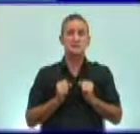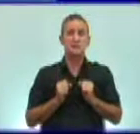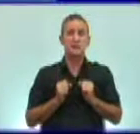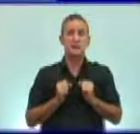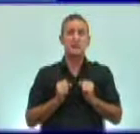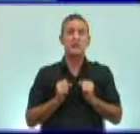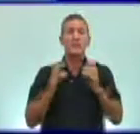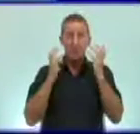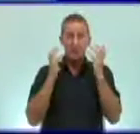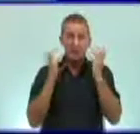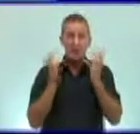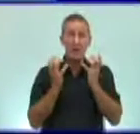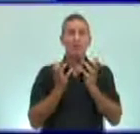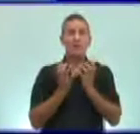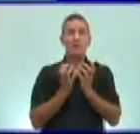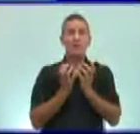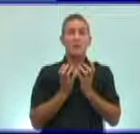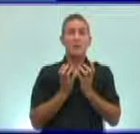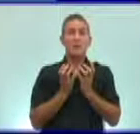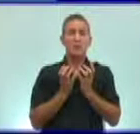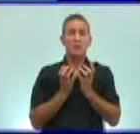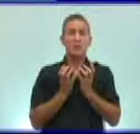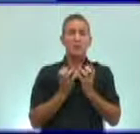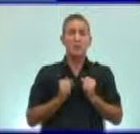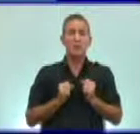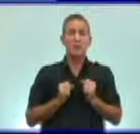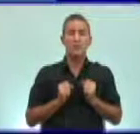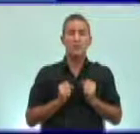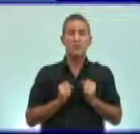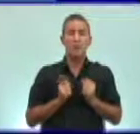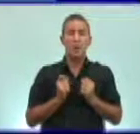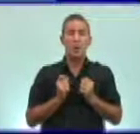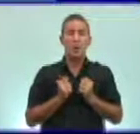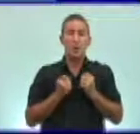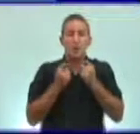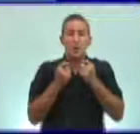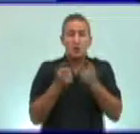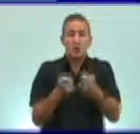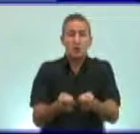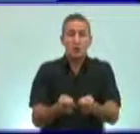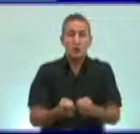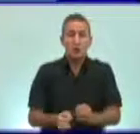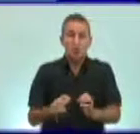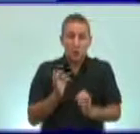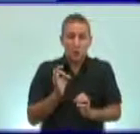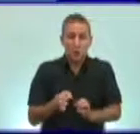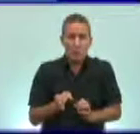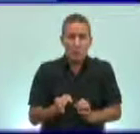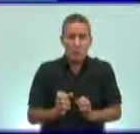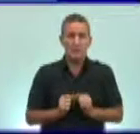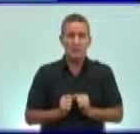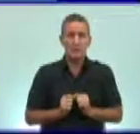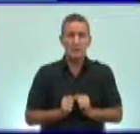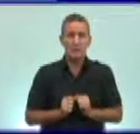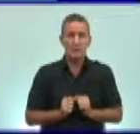de referencia y lo da como verdad absoluta aquellos presupuestos que impone la hegemonía del capital,